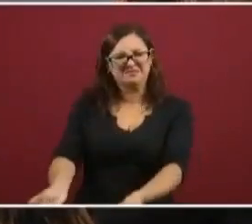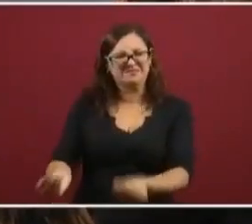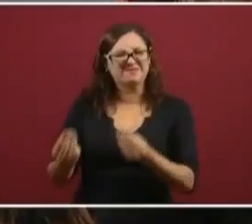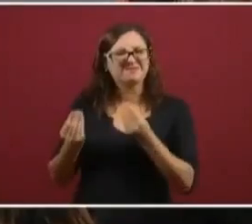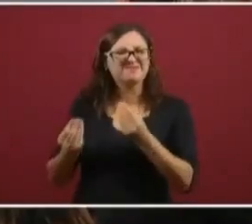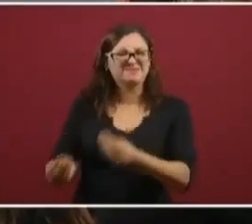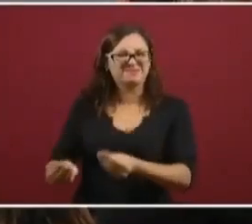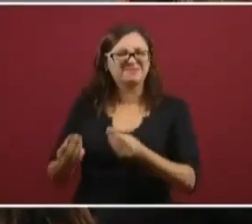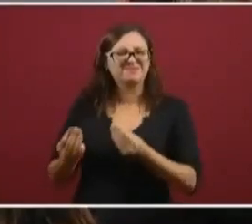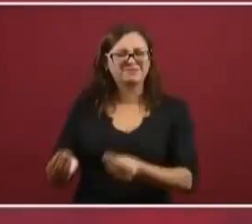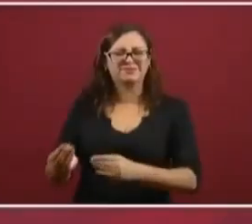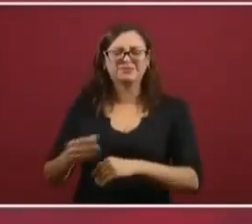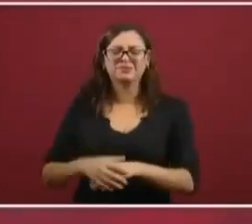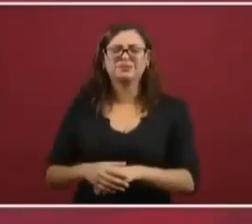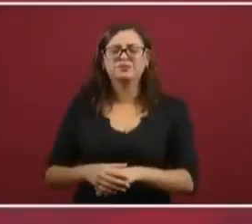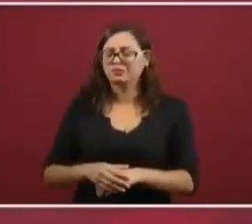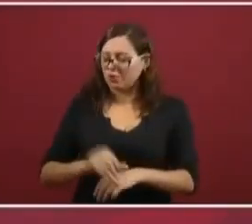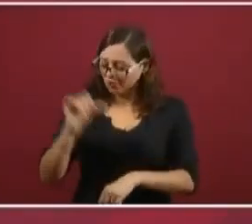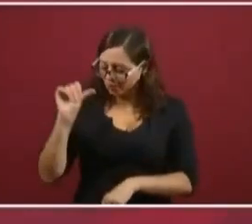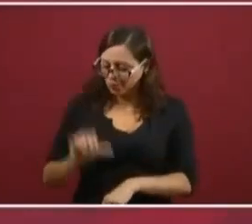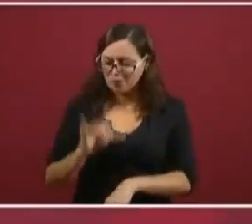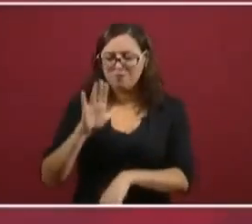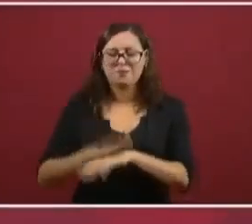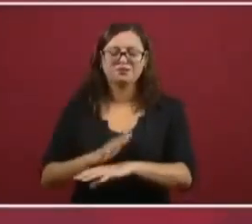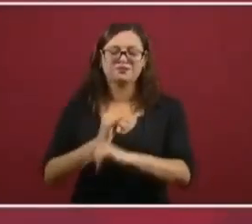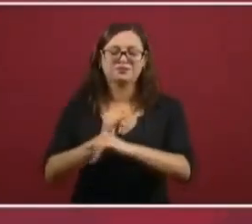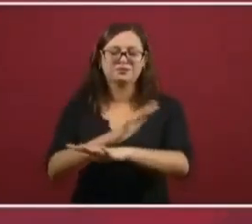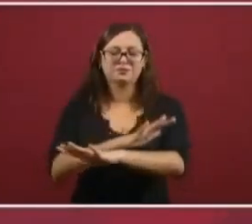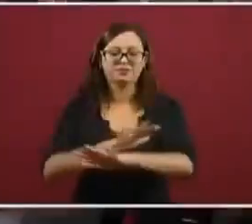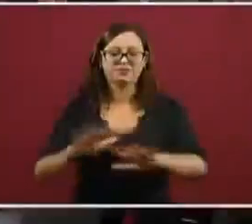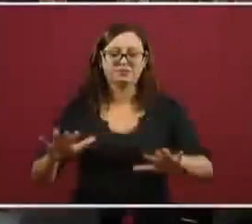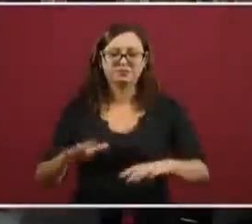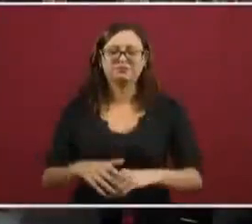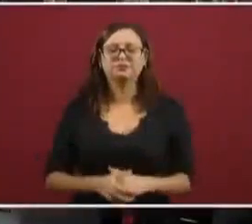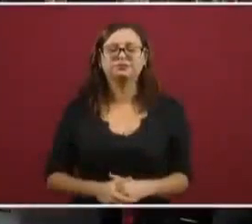también Hoy les dan todo el informe sobre